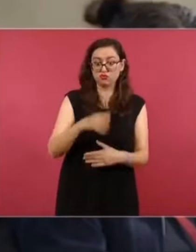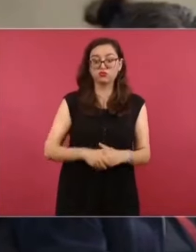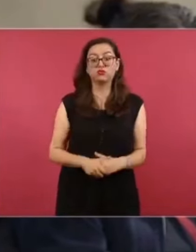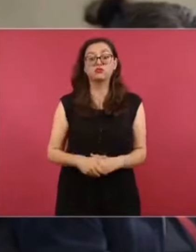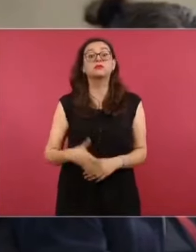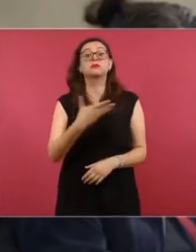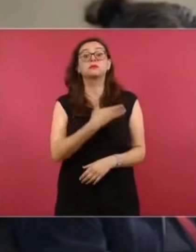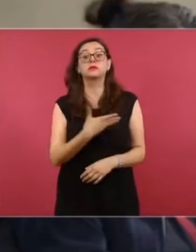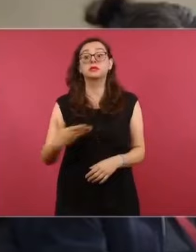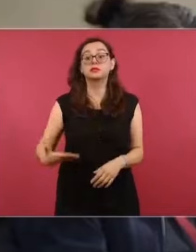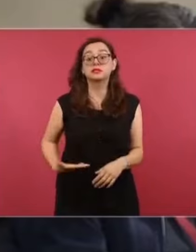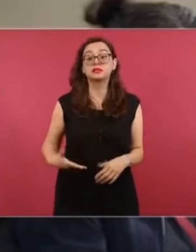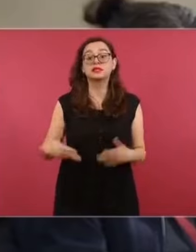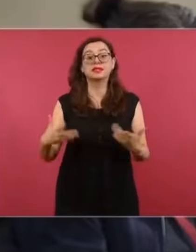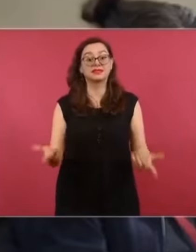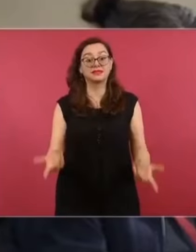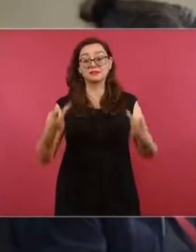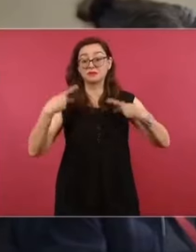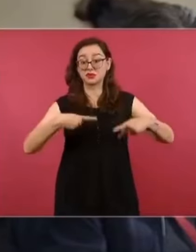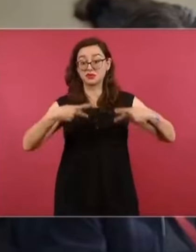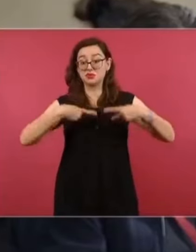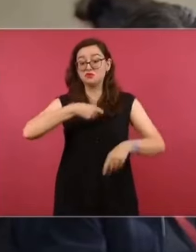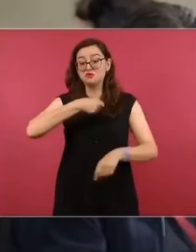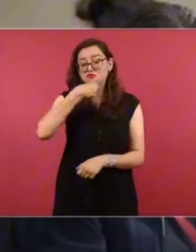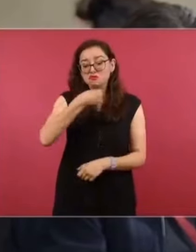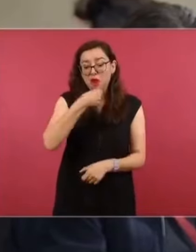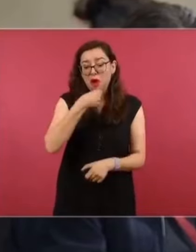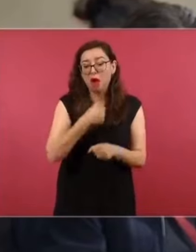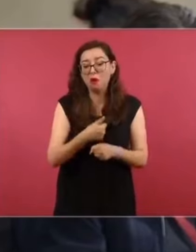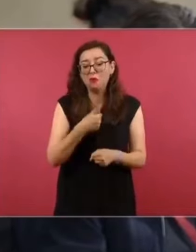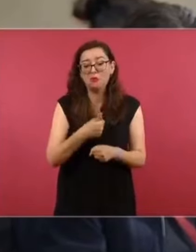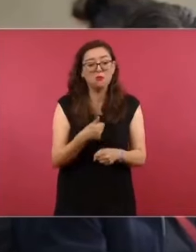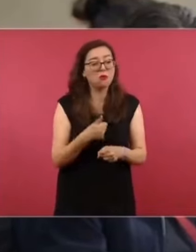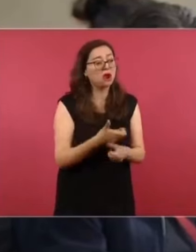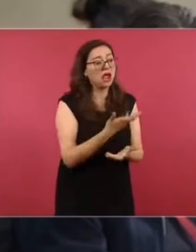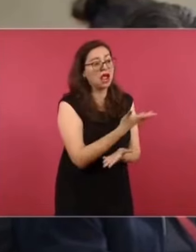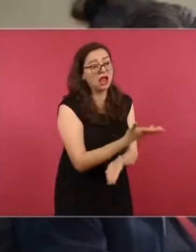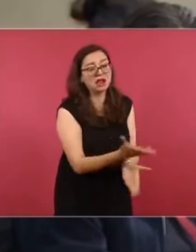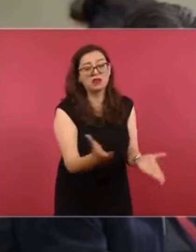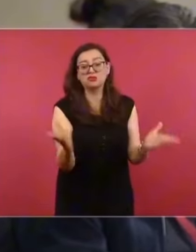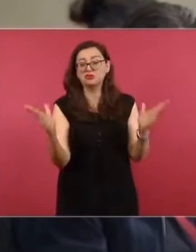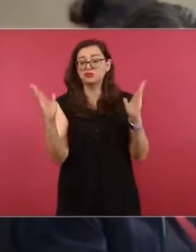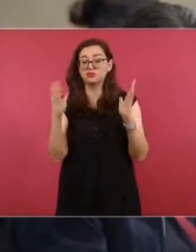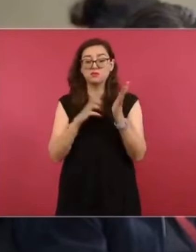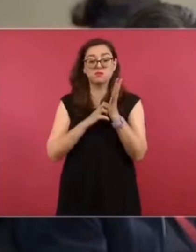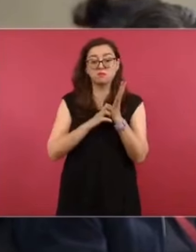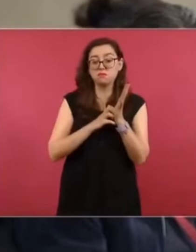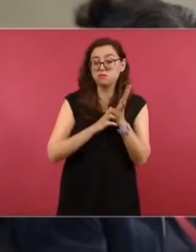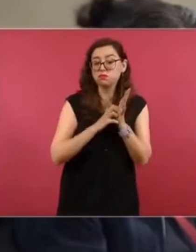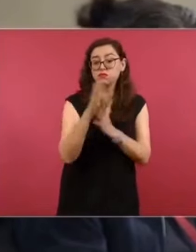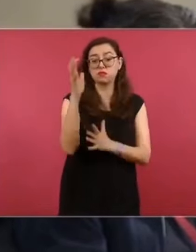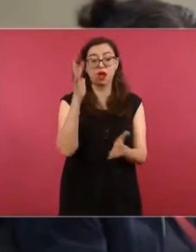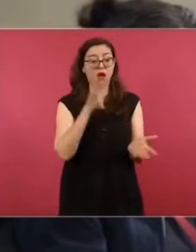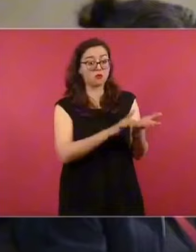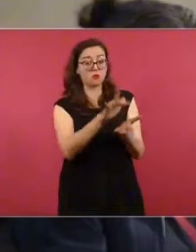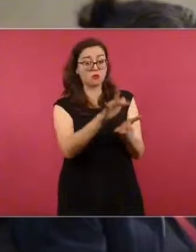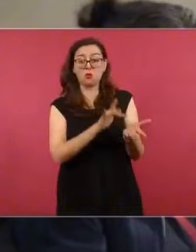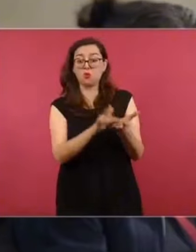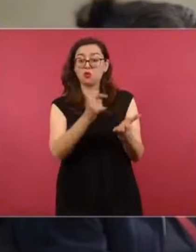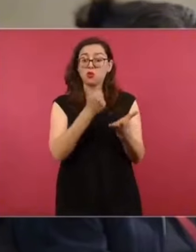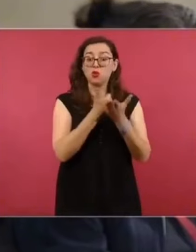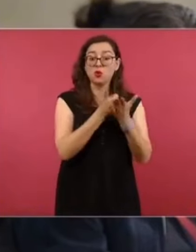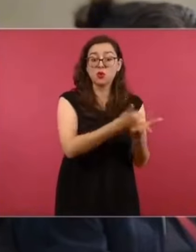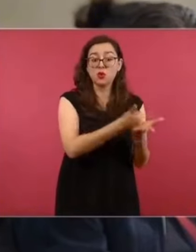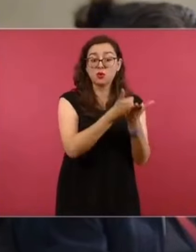de estos millones de abuelitos que están recibiendo estas estos apoyos estas ayudas eh